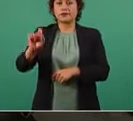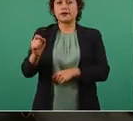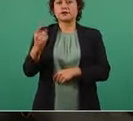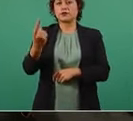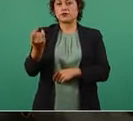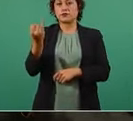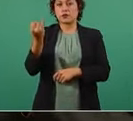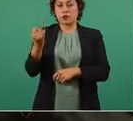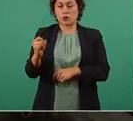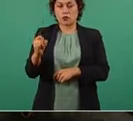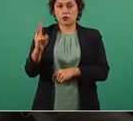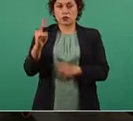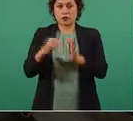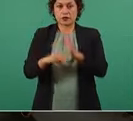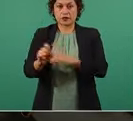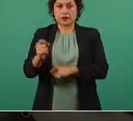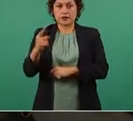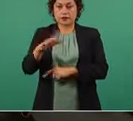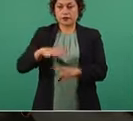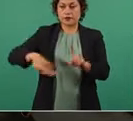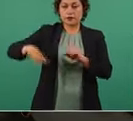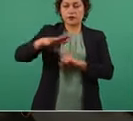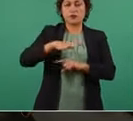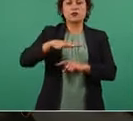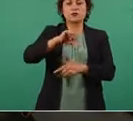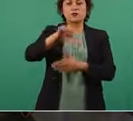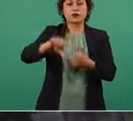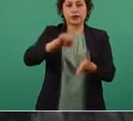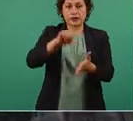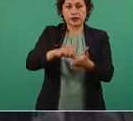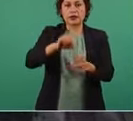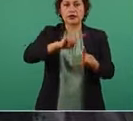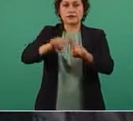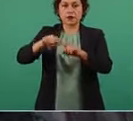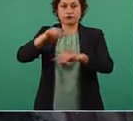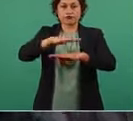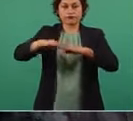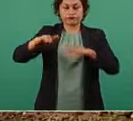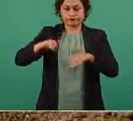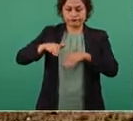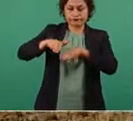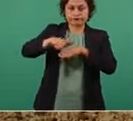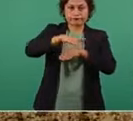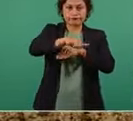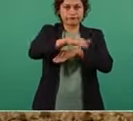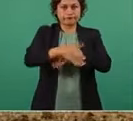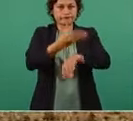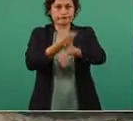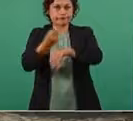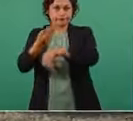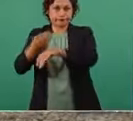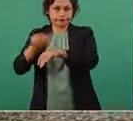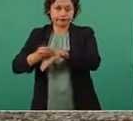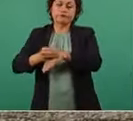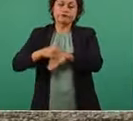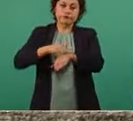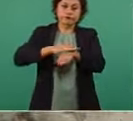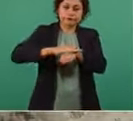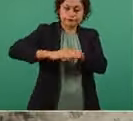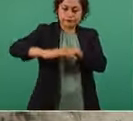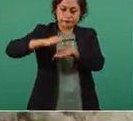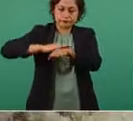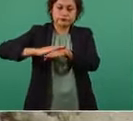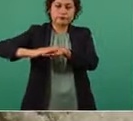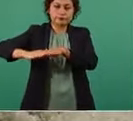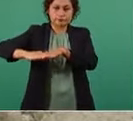2021. En la pista norte y central, plataforma y rodajes, se realiza la conformación de terraplén, tendido de la capa de base hidráulica, de la